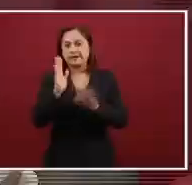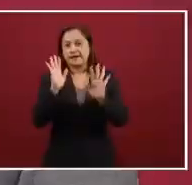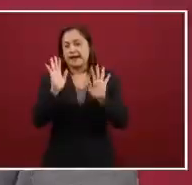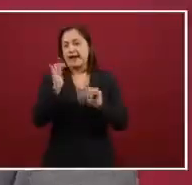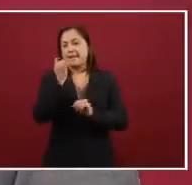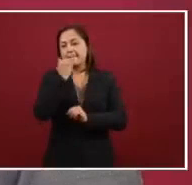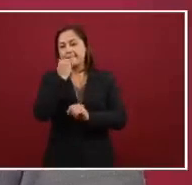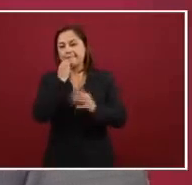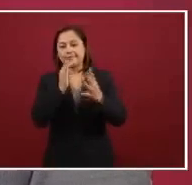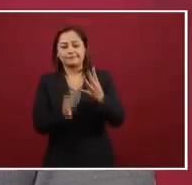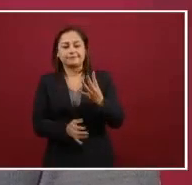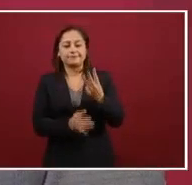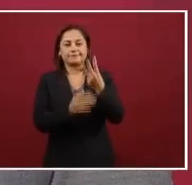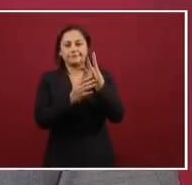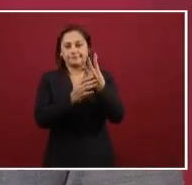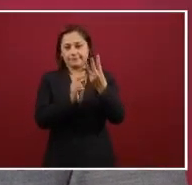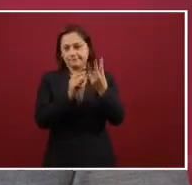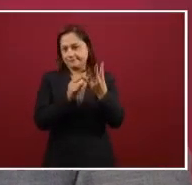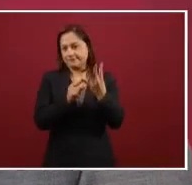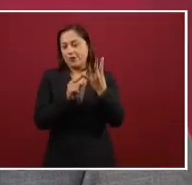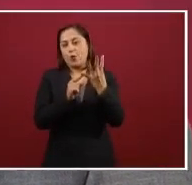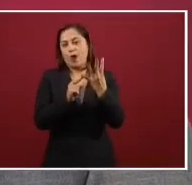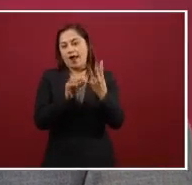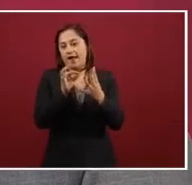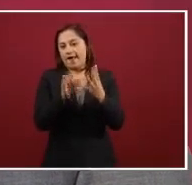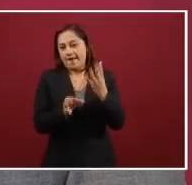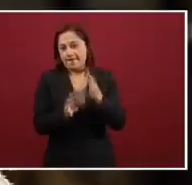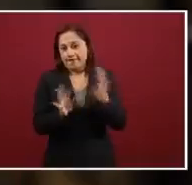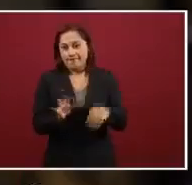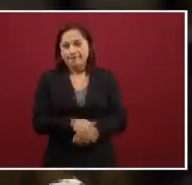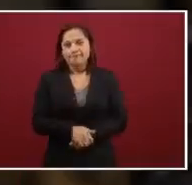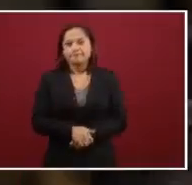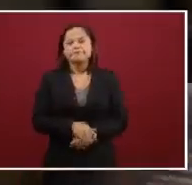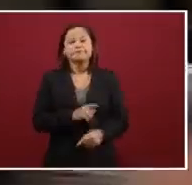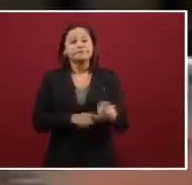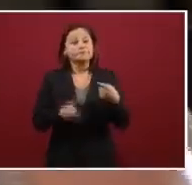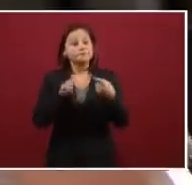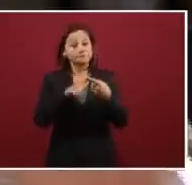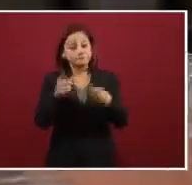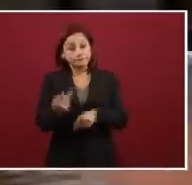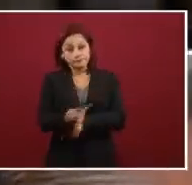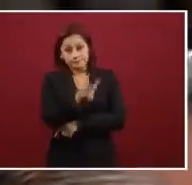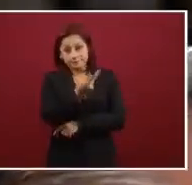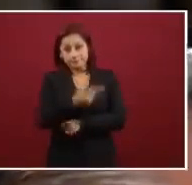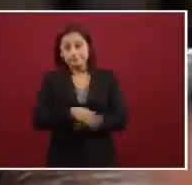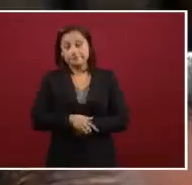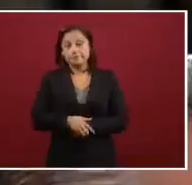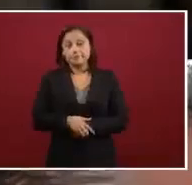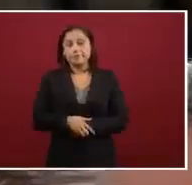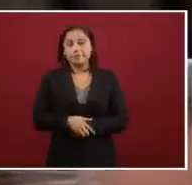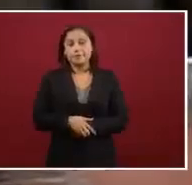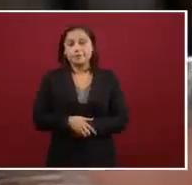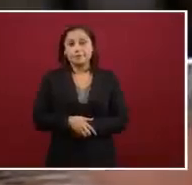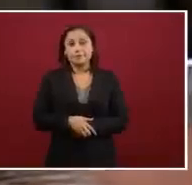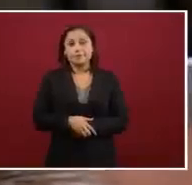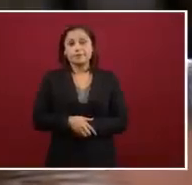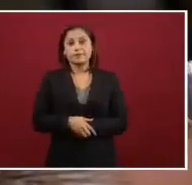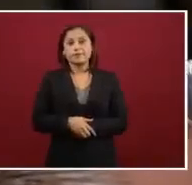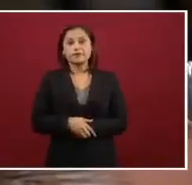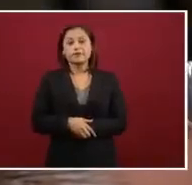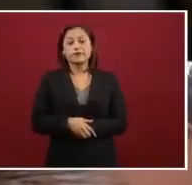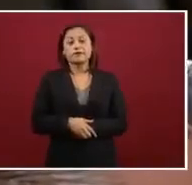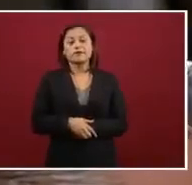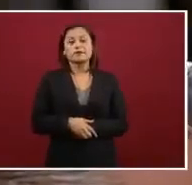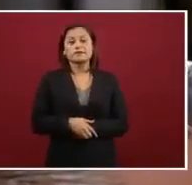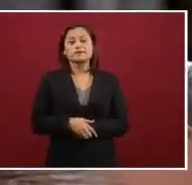en tres y la cuarta de pilón. Una, ¿podría ser que la